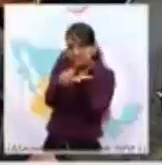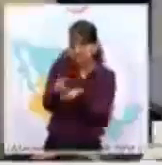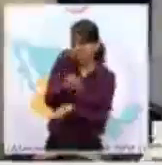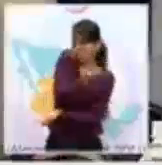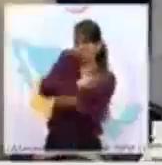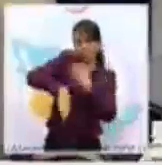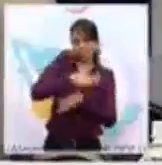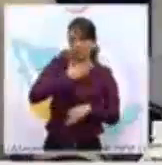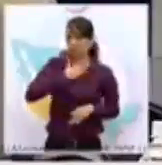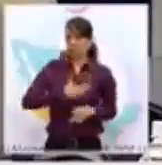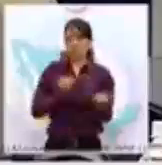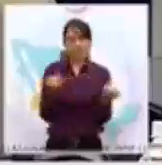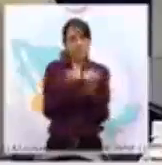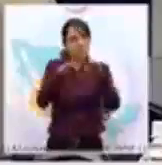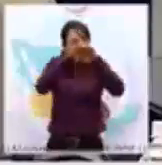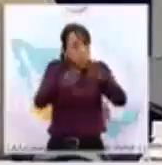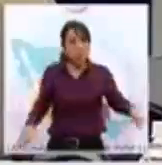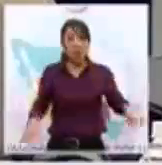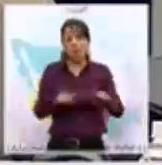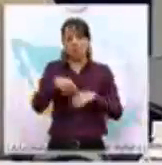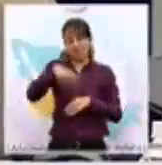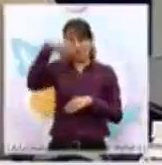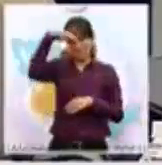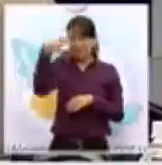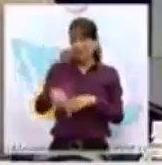está ahí. Y México fue un país que entre